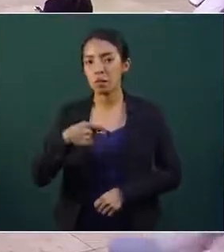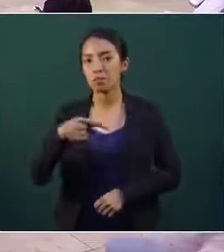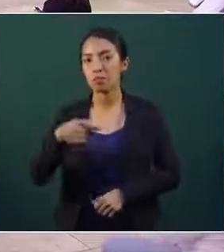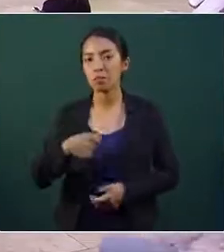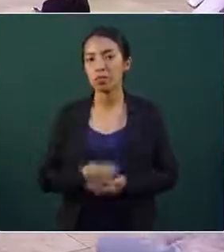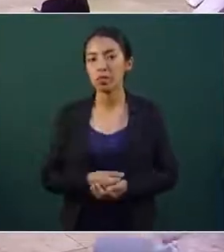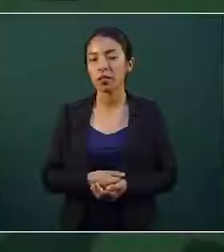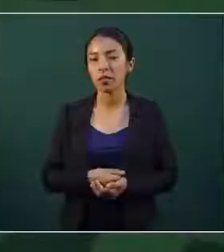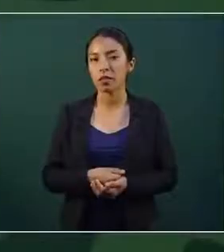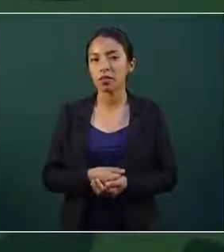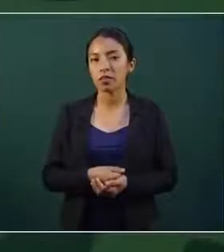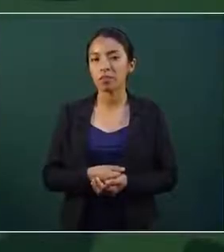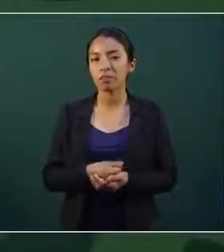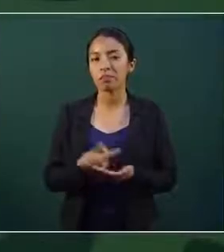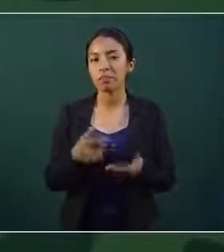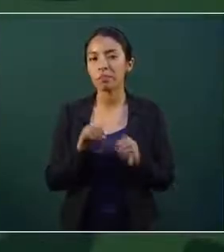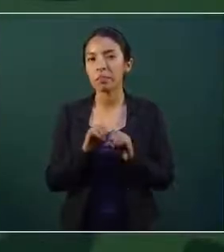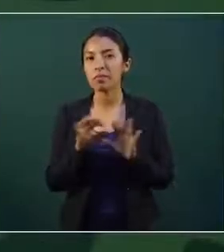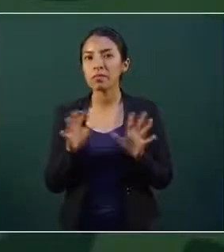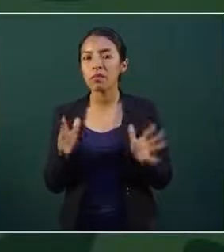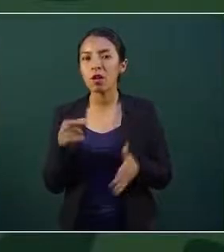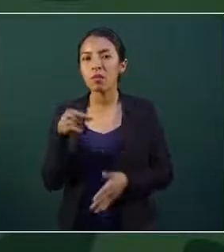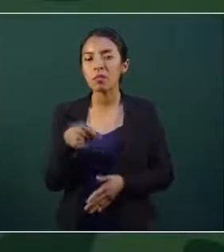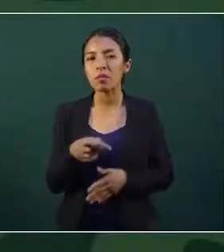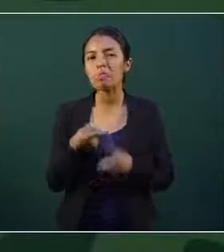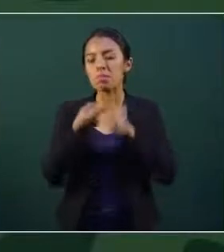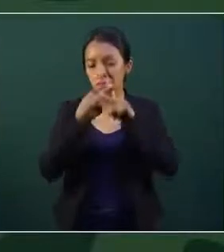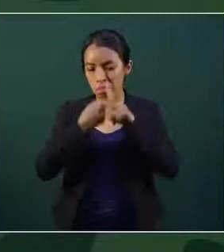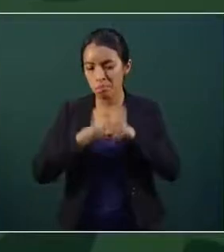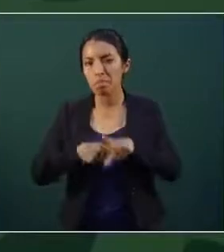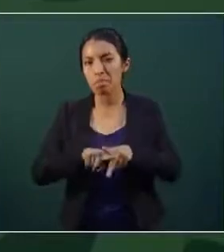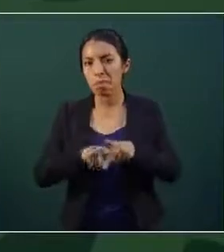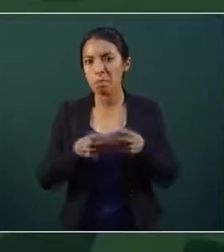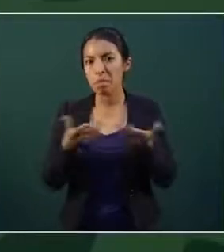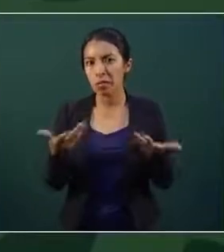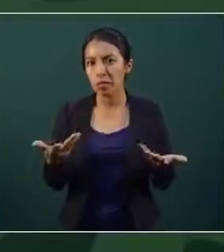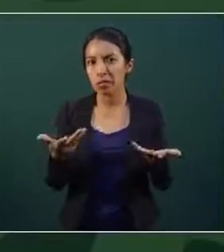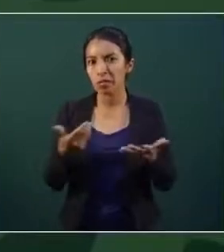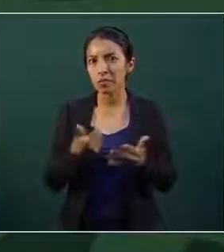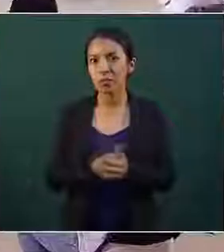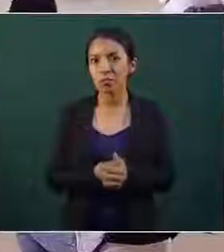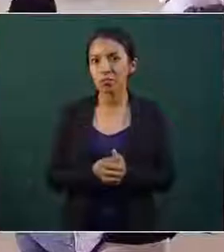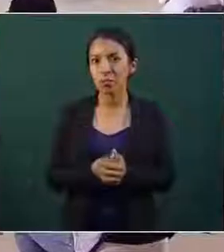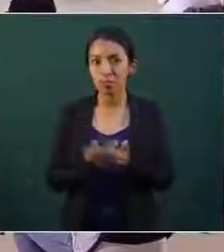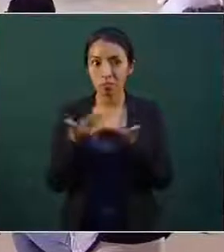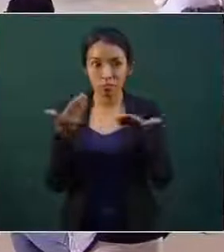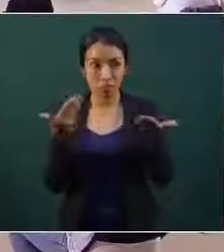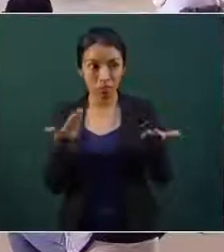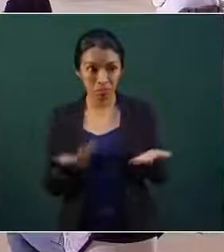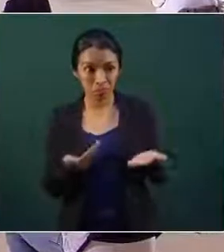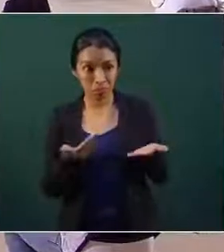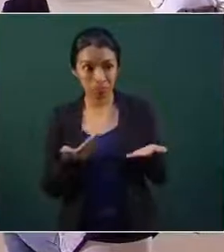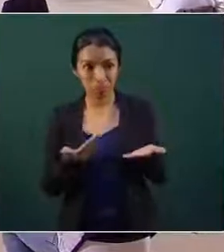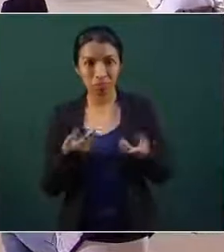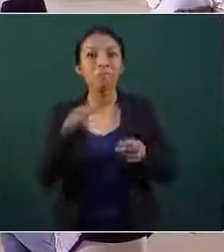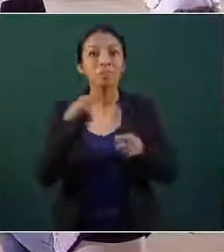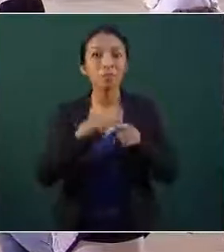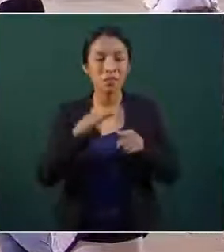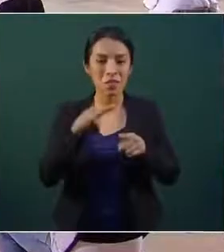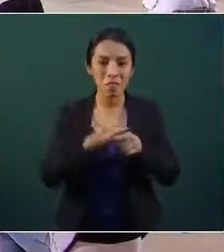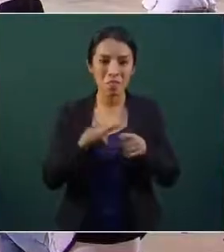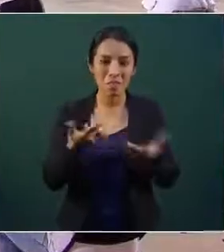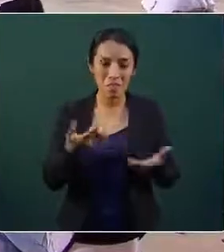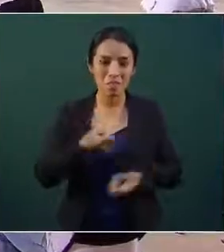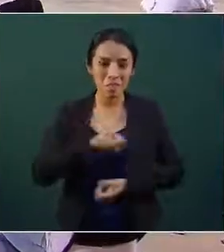Consumidor. De modo que comenzamos con las palabras del